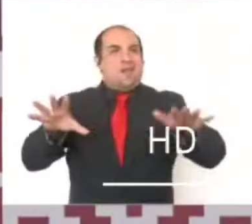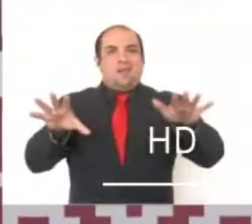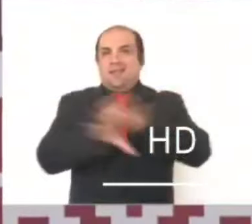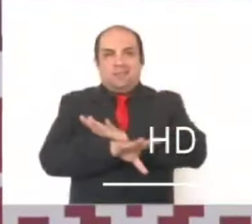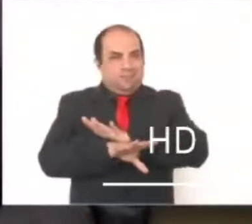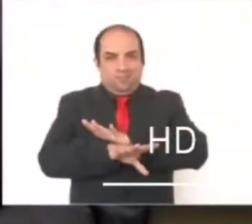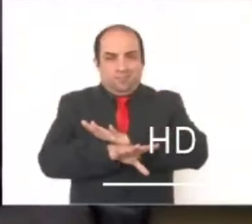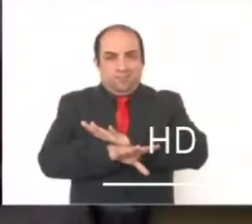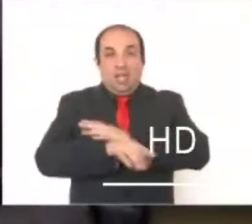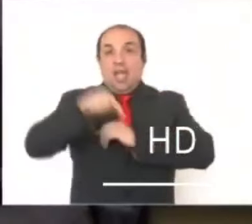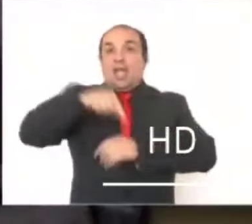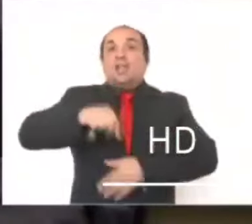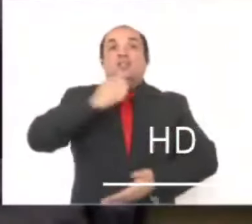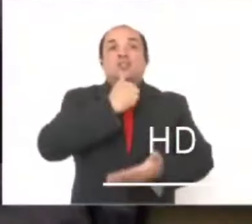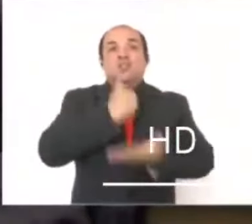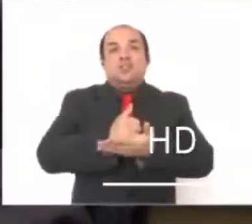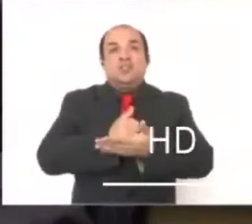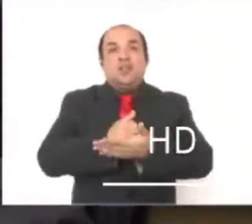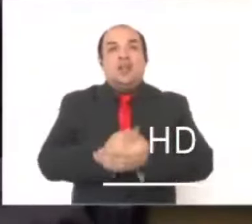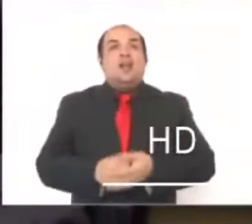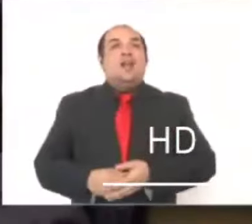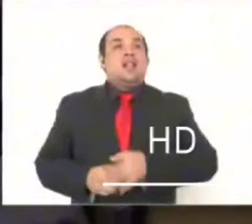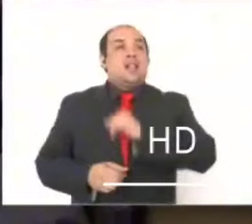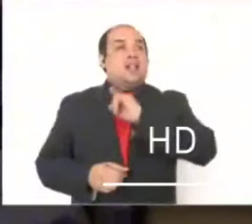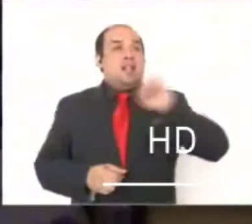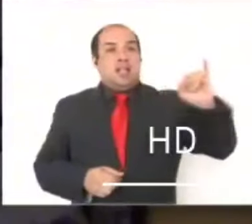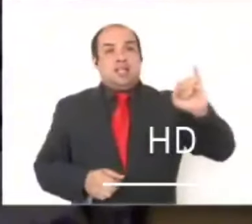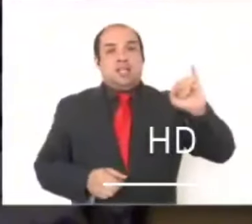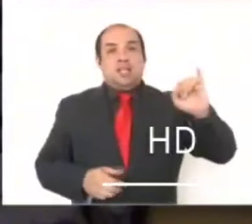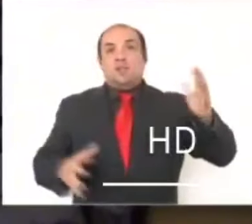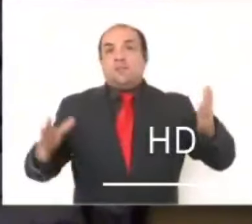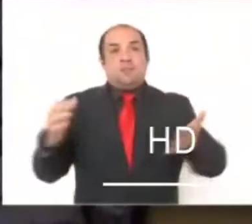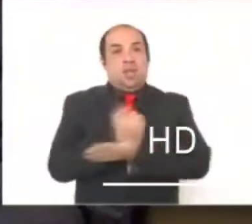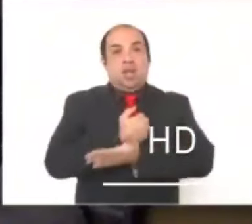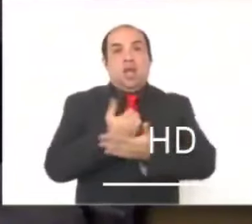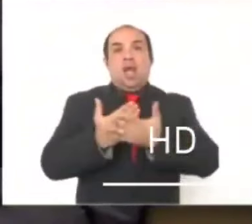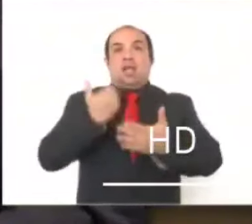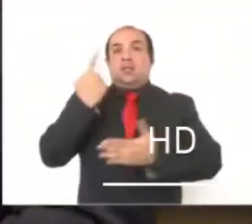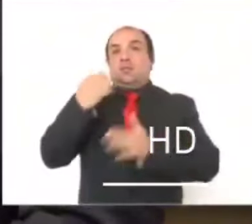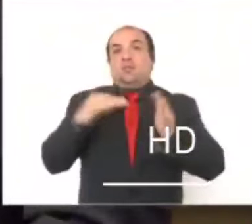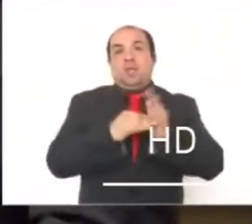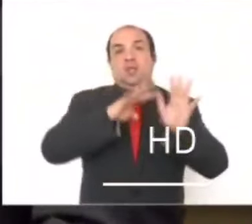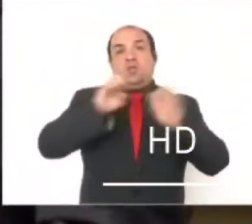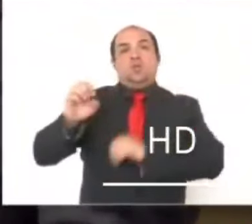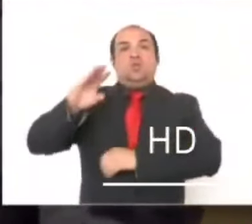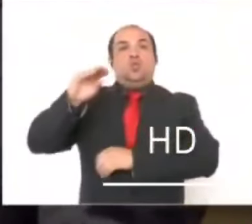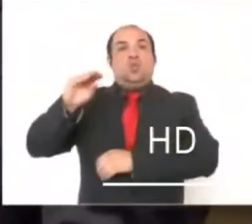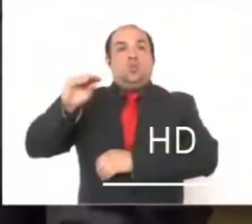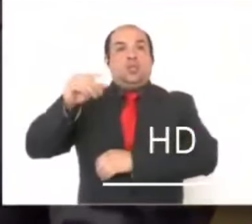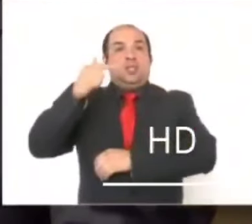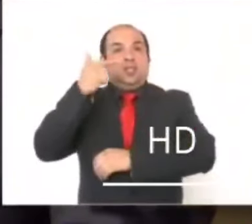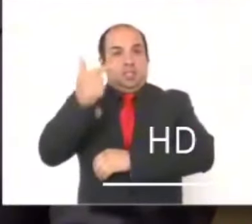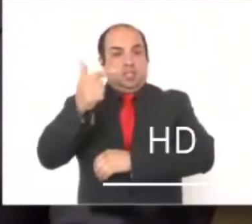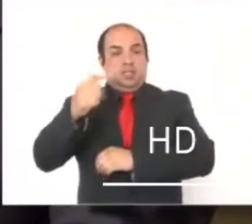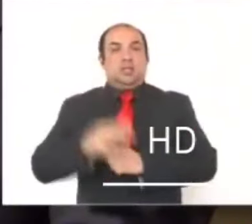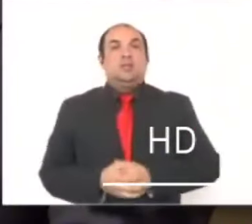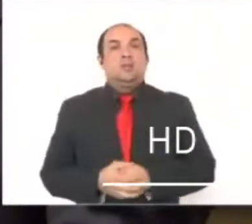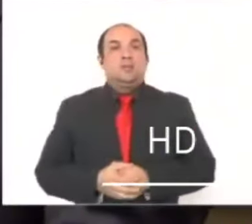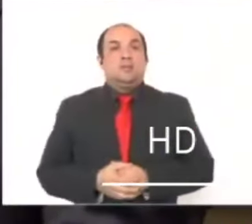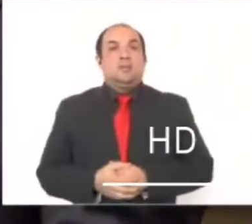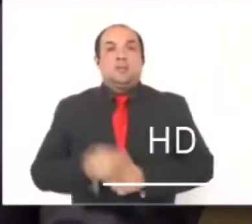esta ciudad no hubiera ganado la izquierda en 1997. Se debe